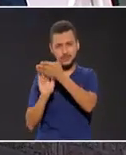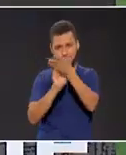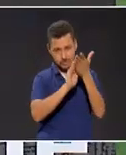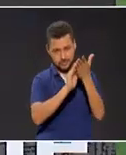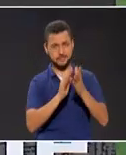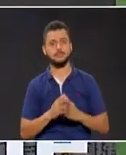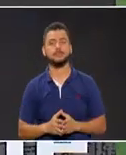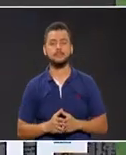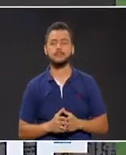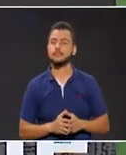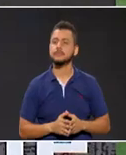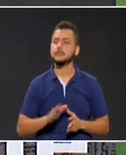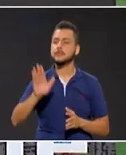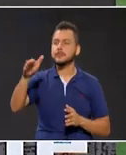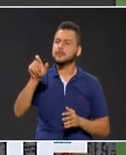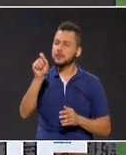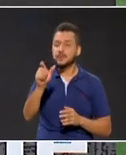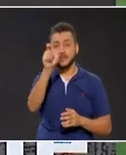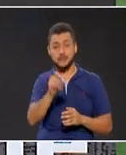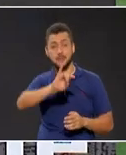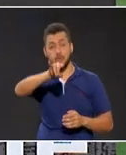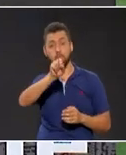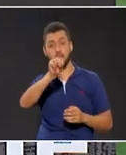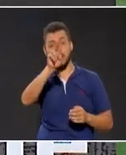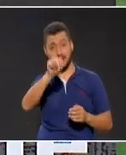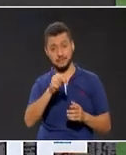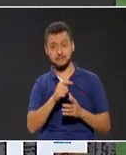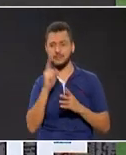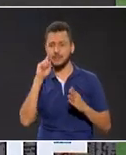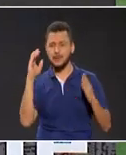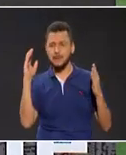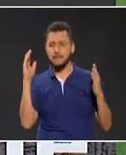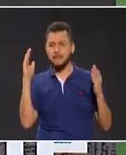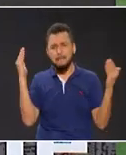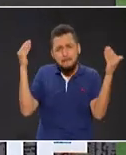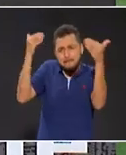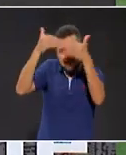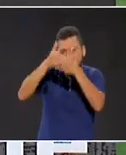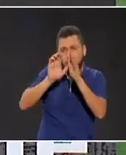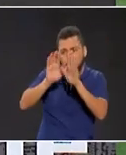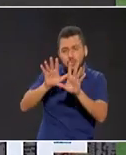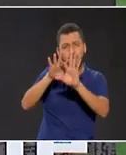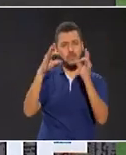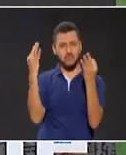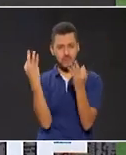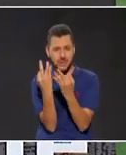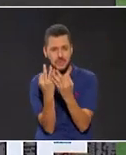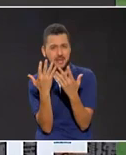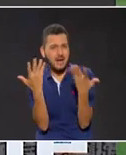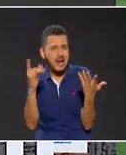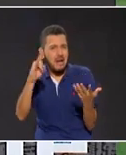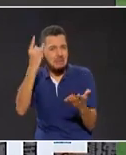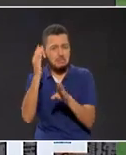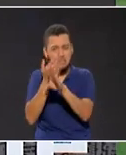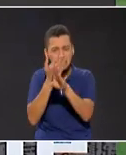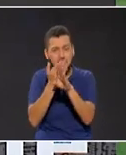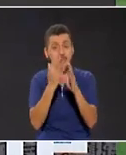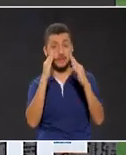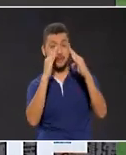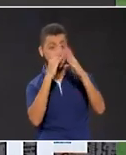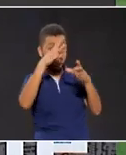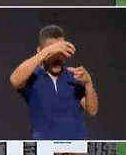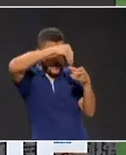establece la intimidad, la privacidad de las familias? El hecho de que ciertas actuaciones no se puedan realizar de la